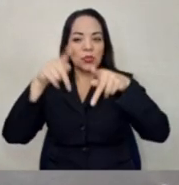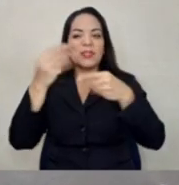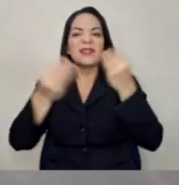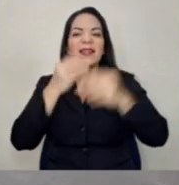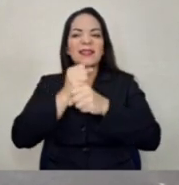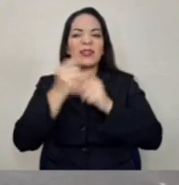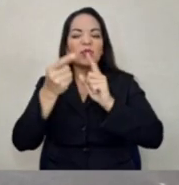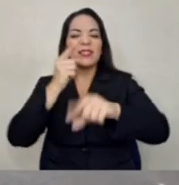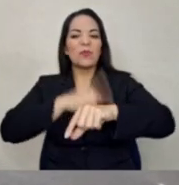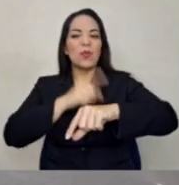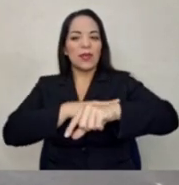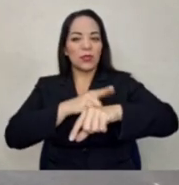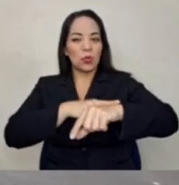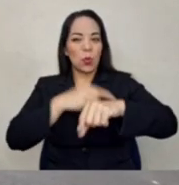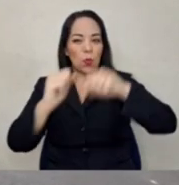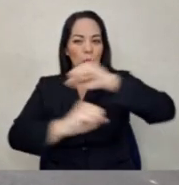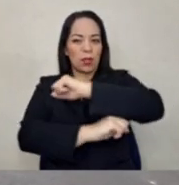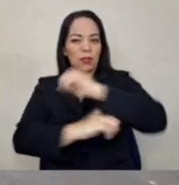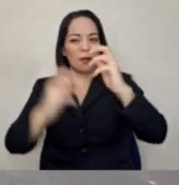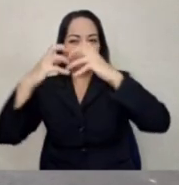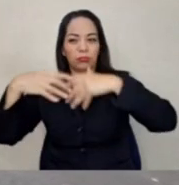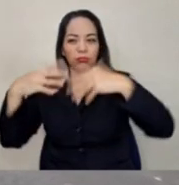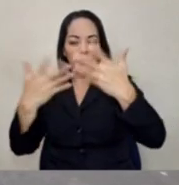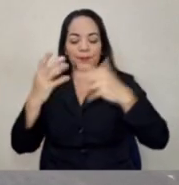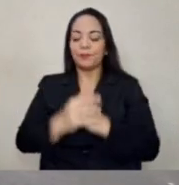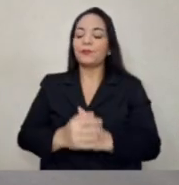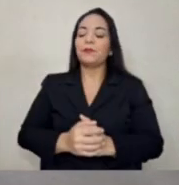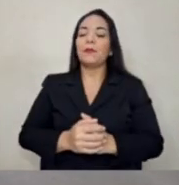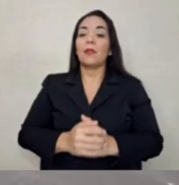el que se enteran que el puente colapsó. Bueno, sí, como usted lo dice, en